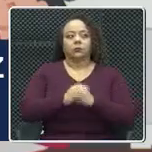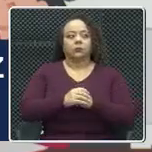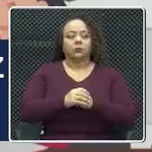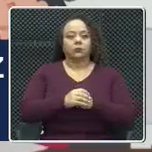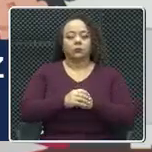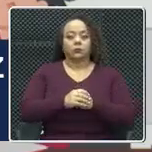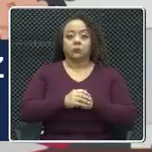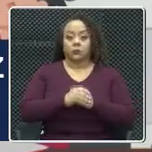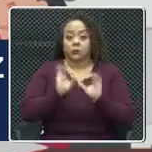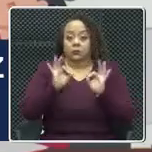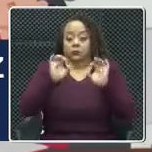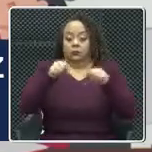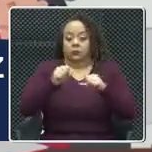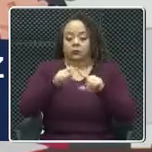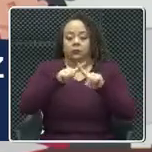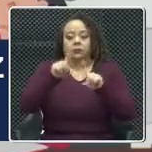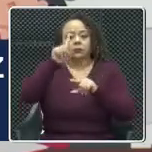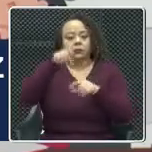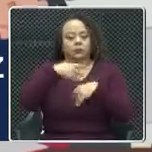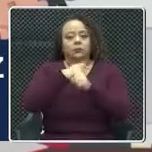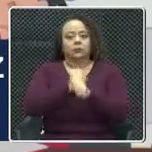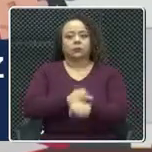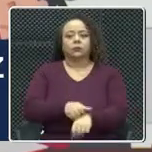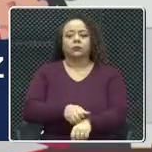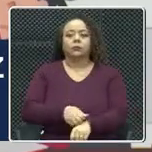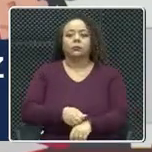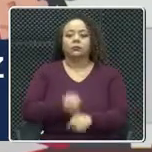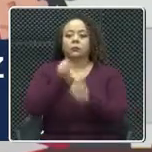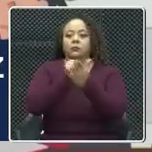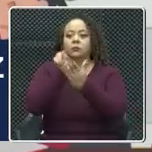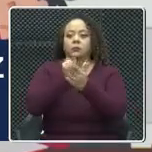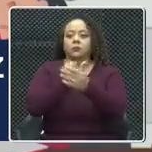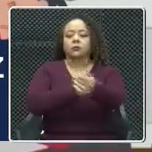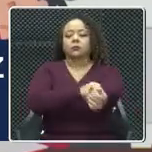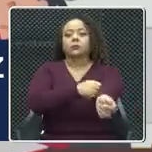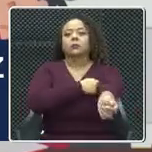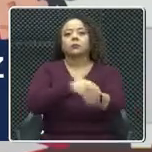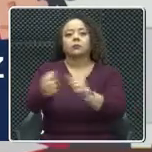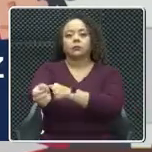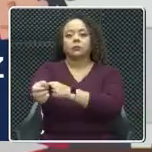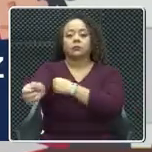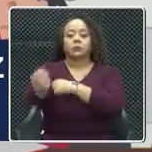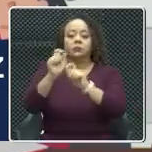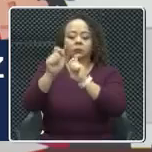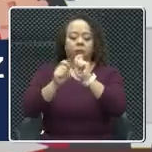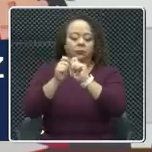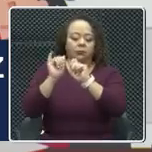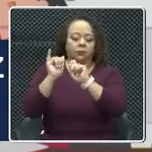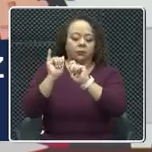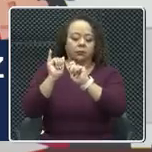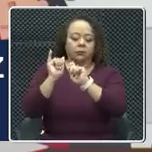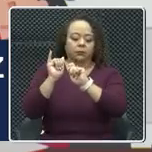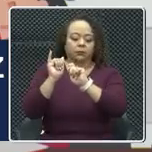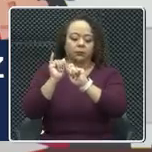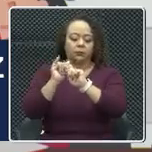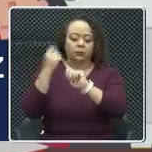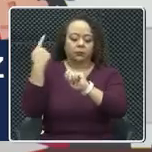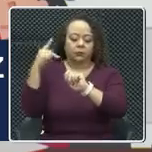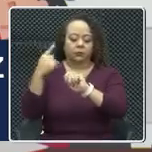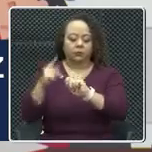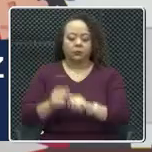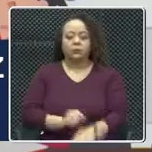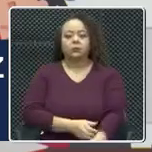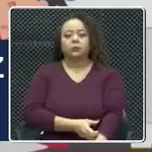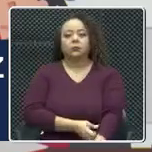es válido, pero tenemos que hacer una investigación propia de ese riesgo como tal. ¿Para qué? Para